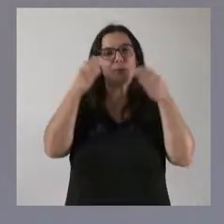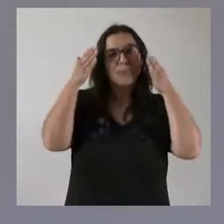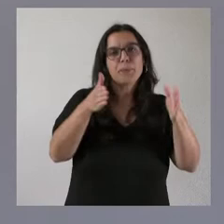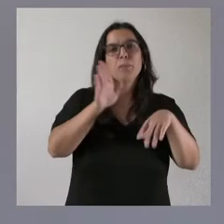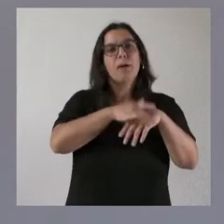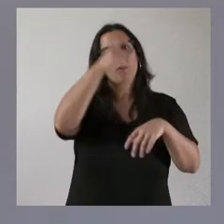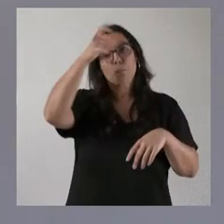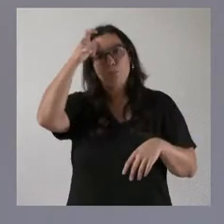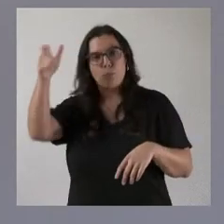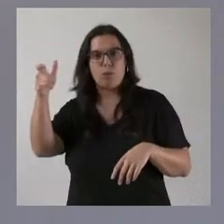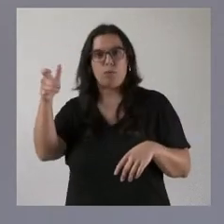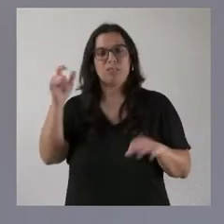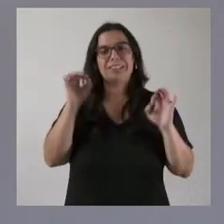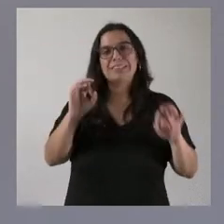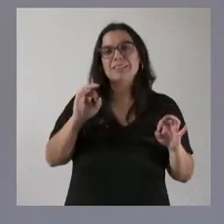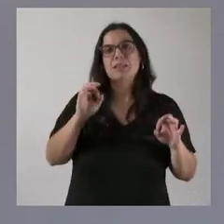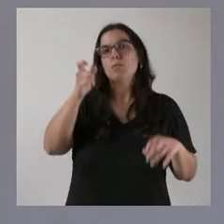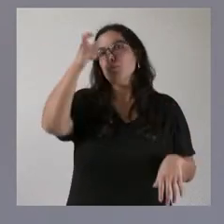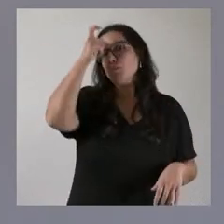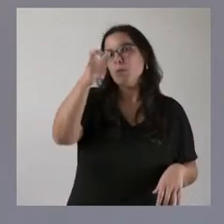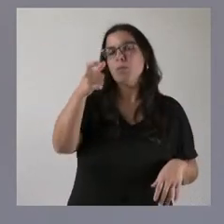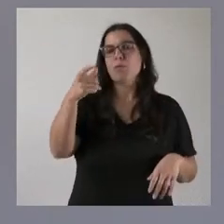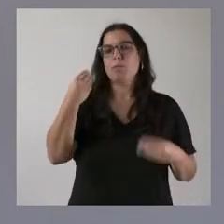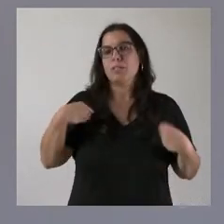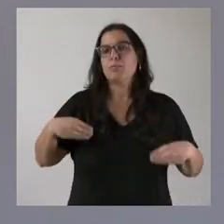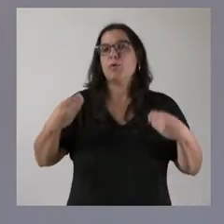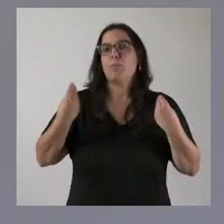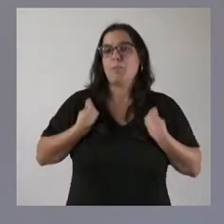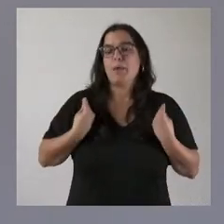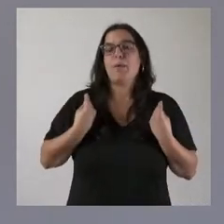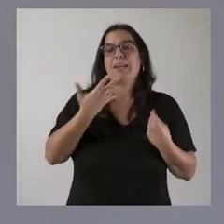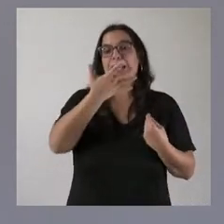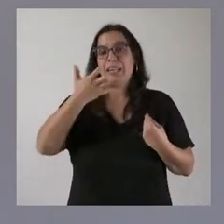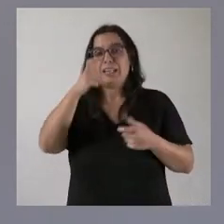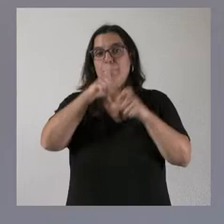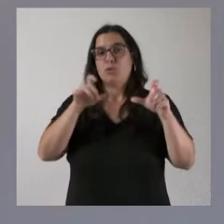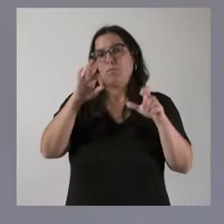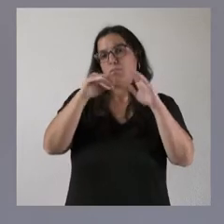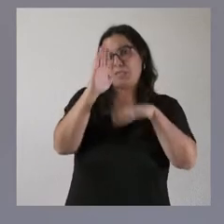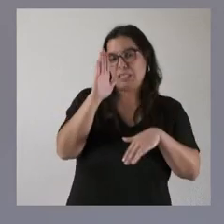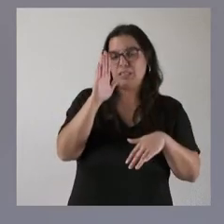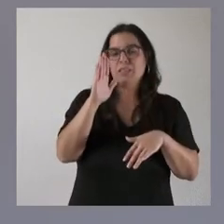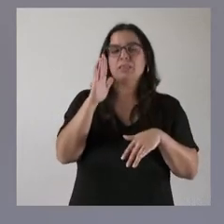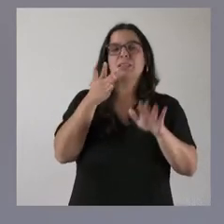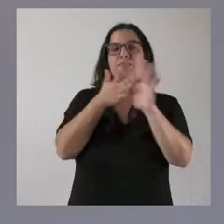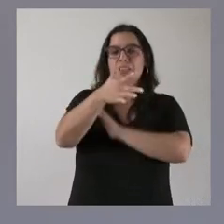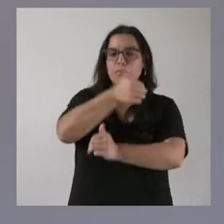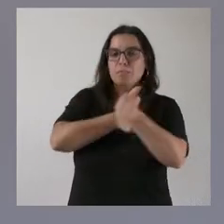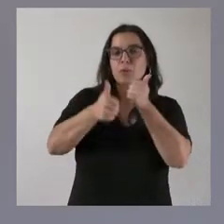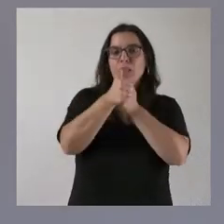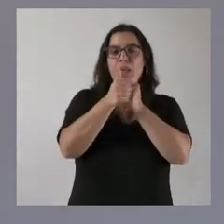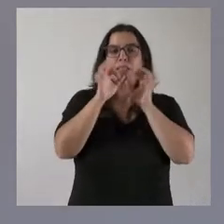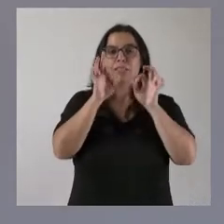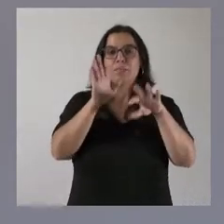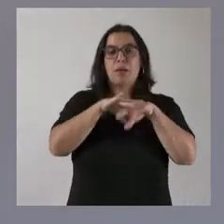nos concentramos en municipios de esos 500 y más habitantes y por tanto marca superioridad el